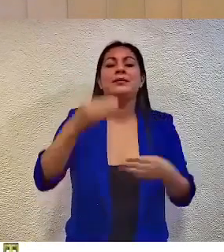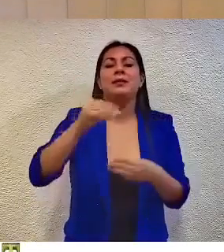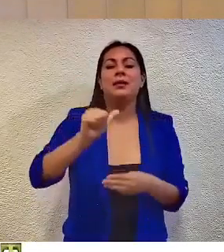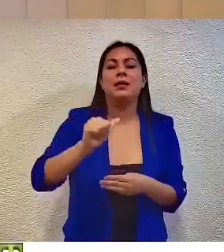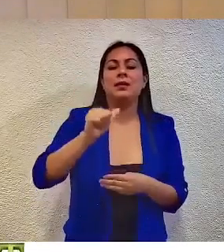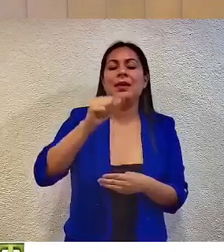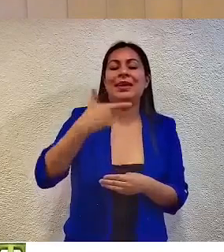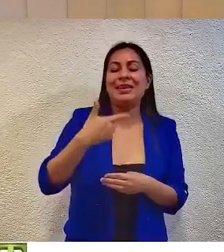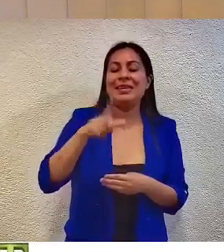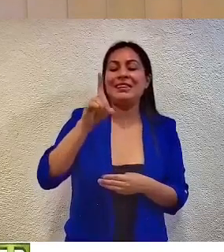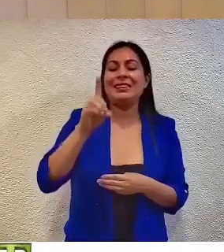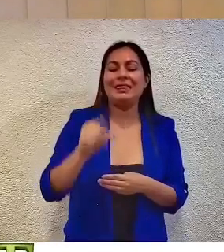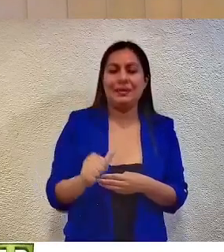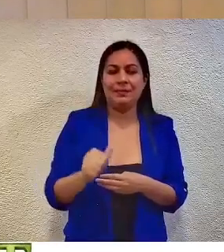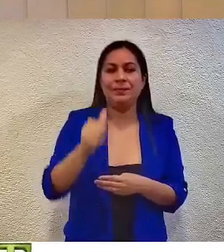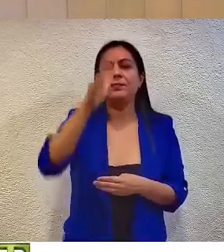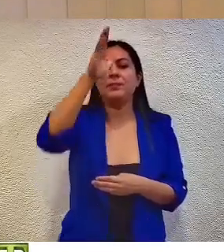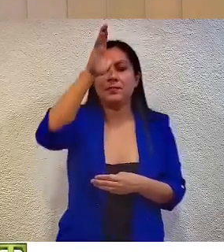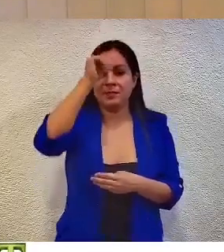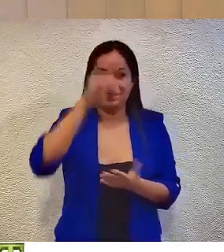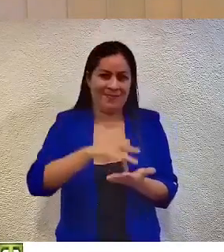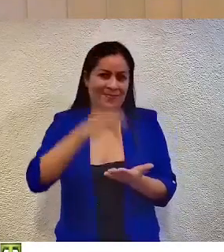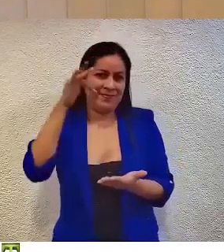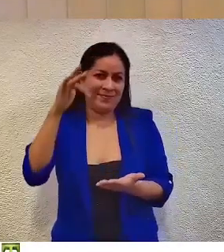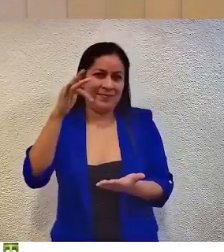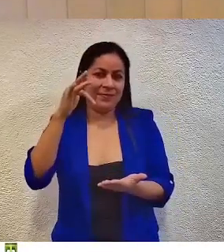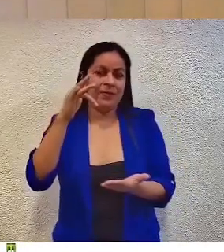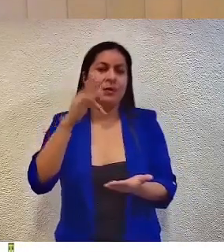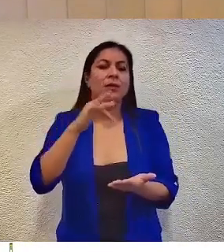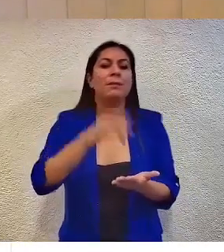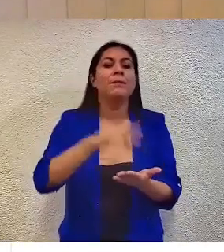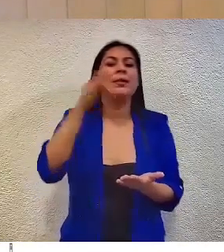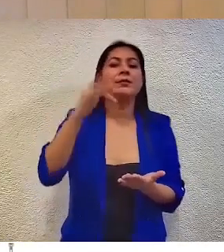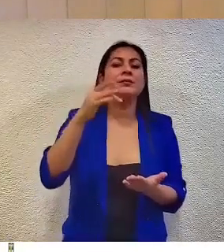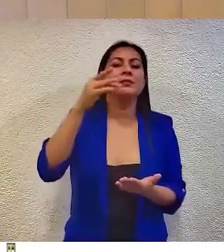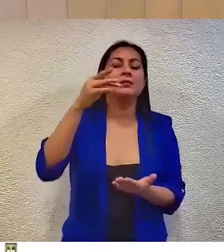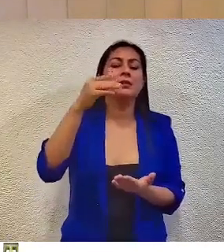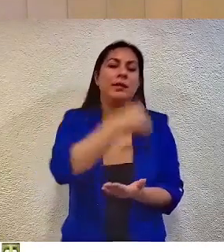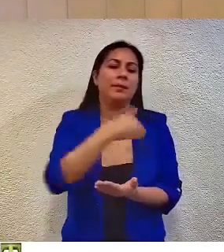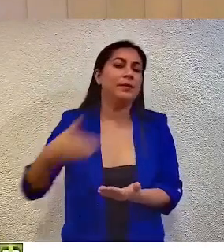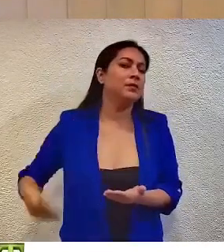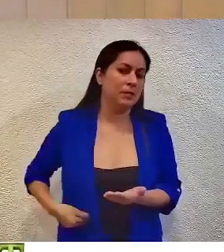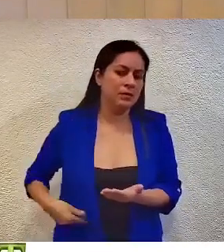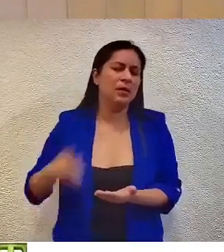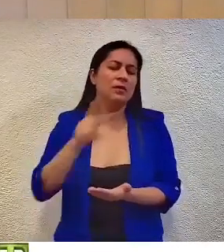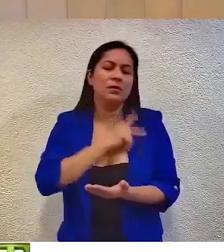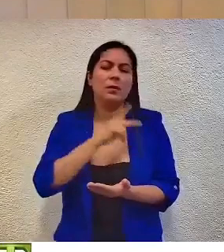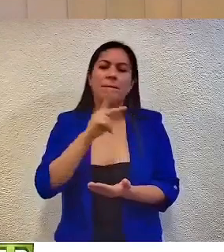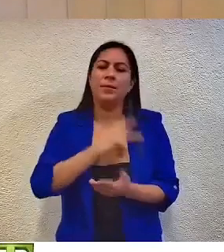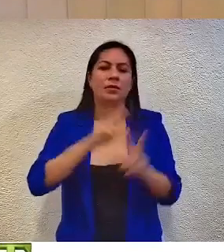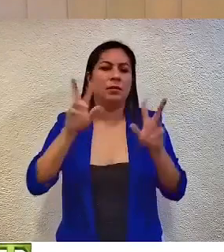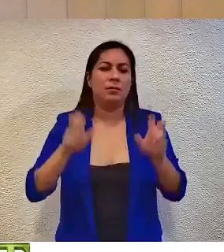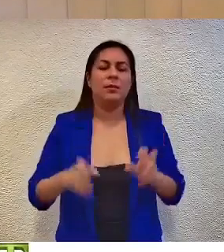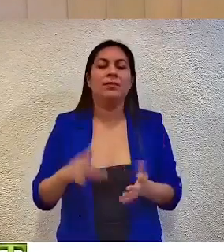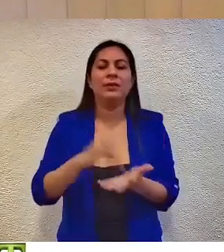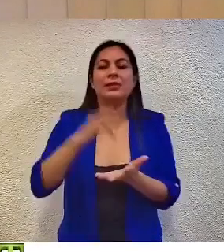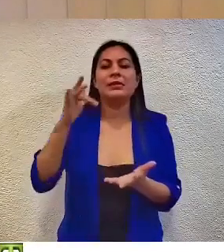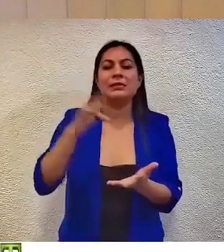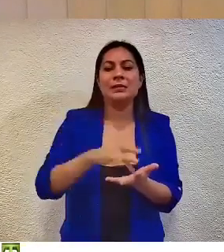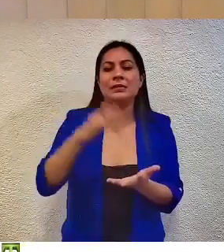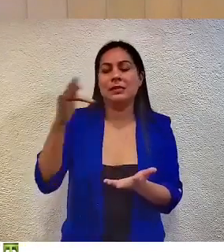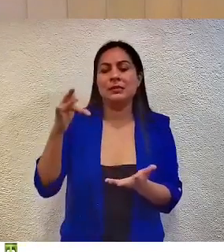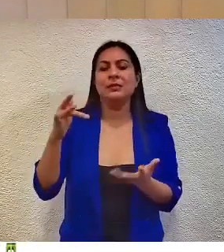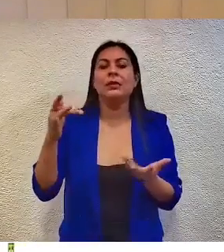Delgado Brito. A favor del proyecto. Gracias, magistrada. Magistrada ponente Evelyn Rodríguez Chinol. Es mi proyecto. Gracias, magistrada.